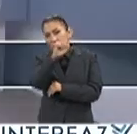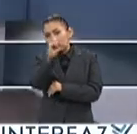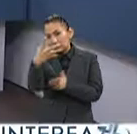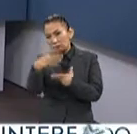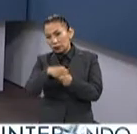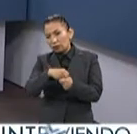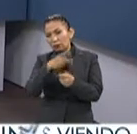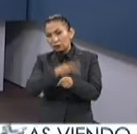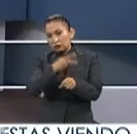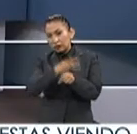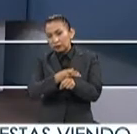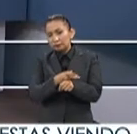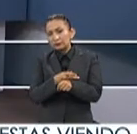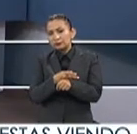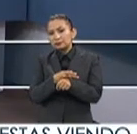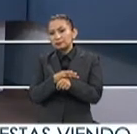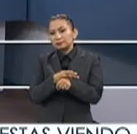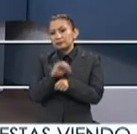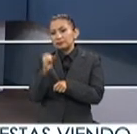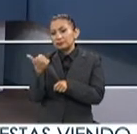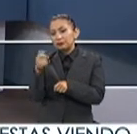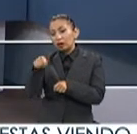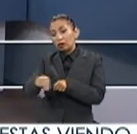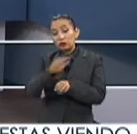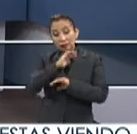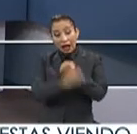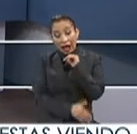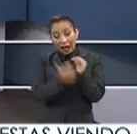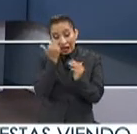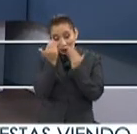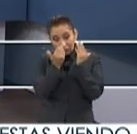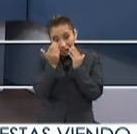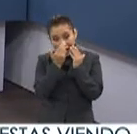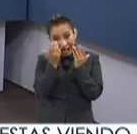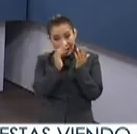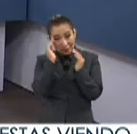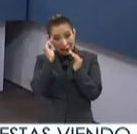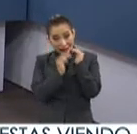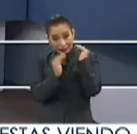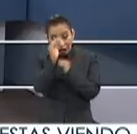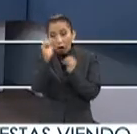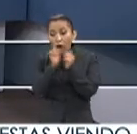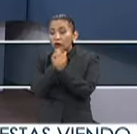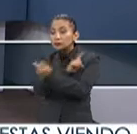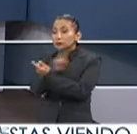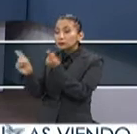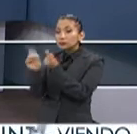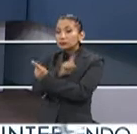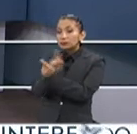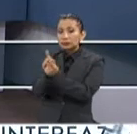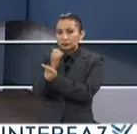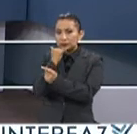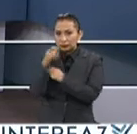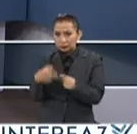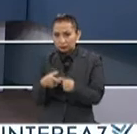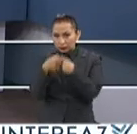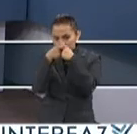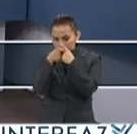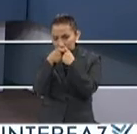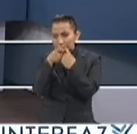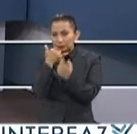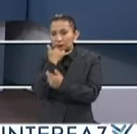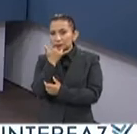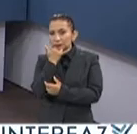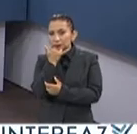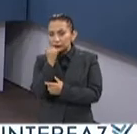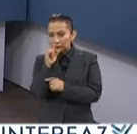nuestro posgrado. Otros, a través de las interacciones... Si nos lo permite, ¿sí?, vamos a tener que